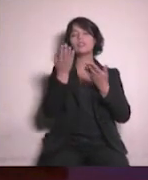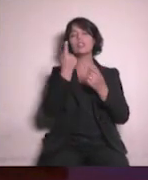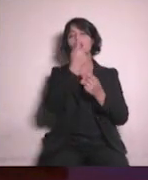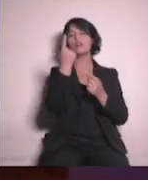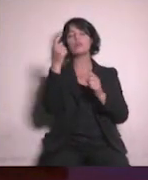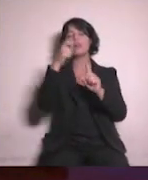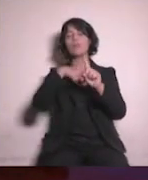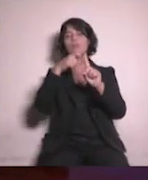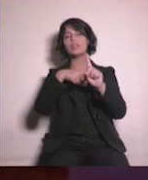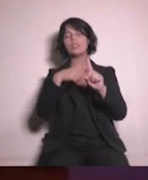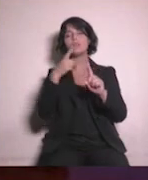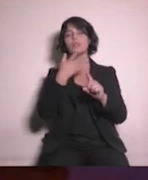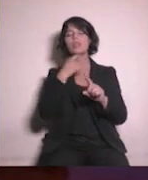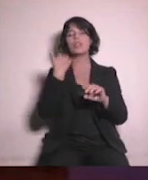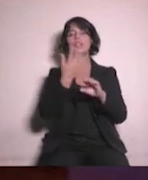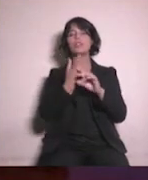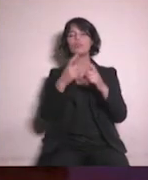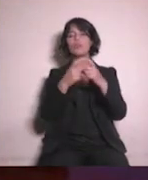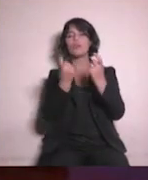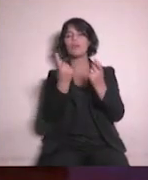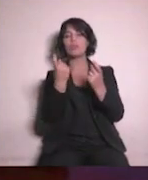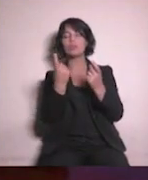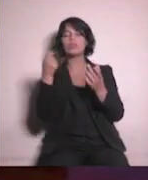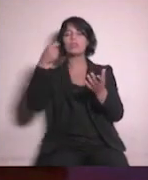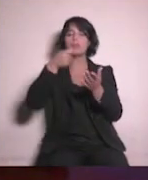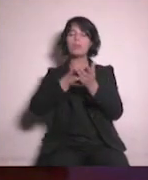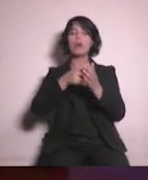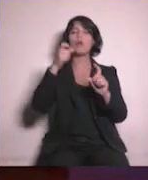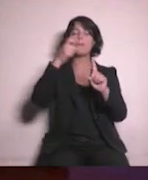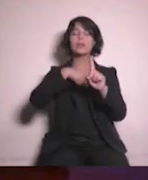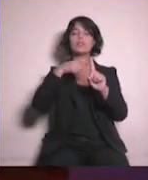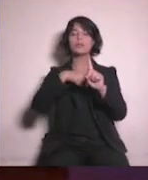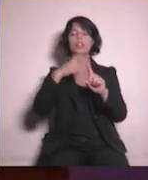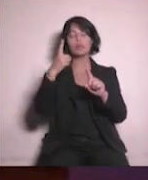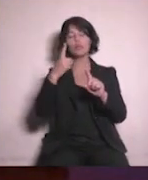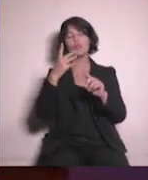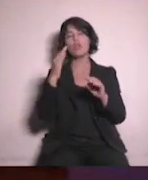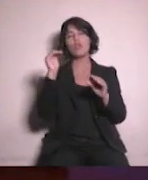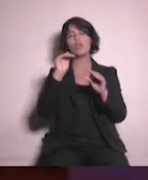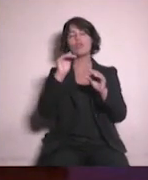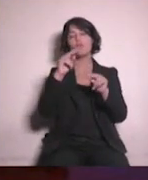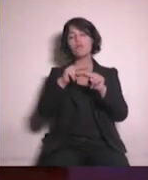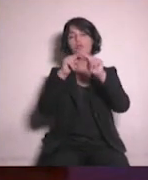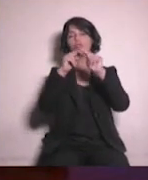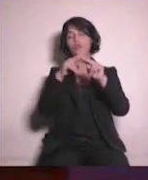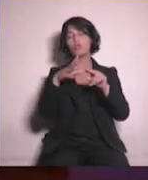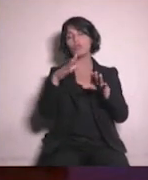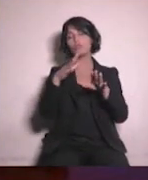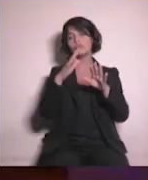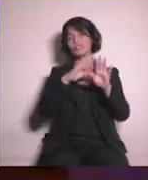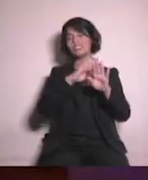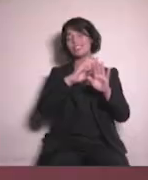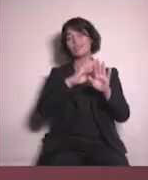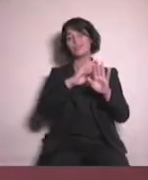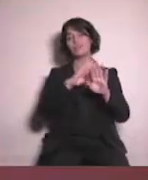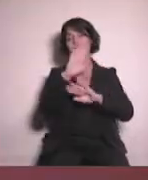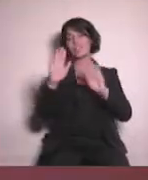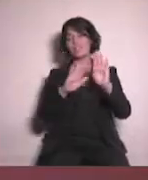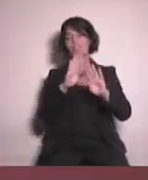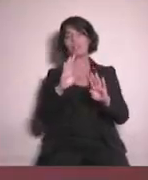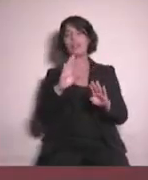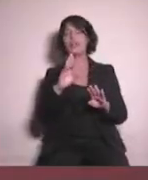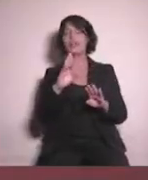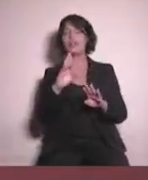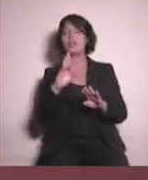está el cupón, está el pago mensual. Y por lo tanto, es una renta que está asegurada, es fija. Sin embargo,